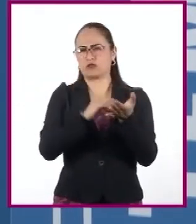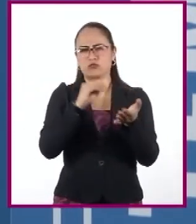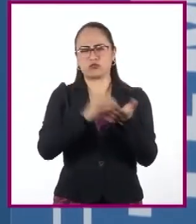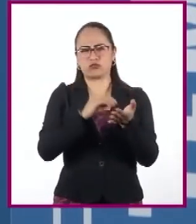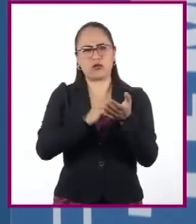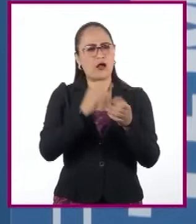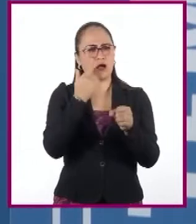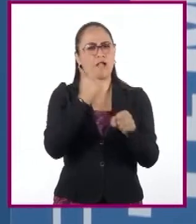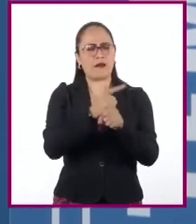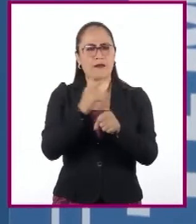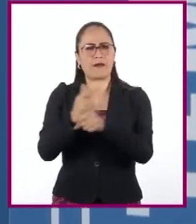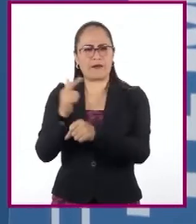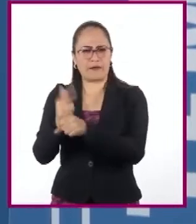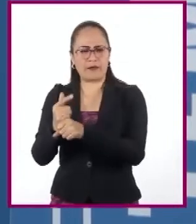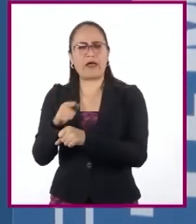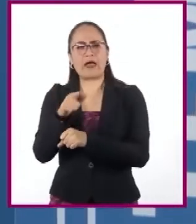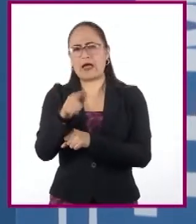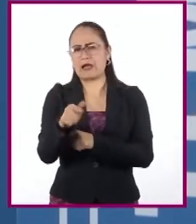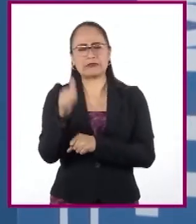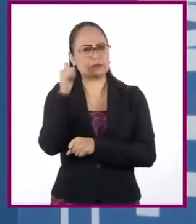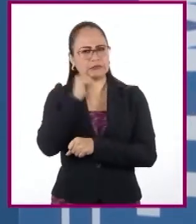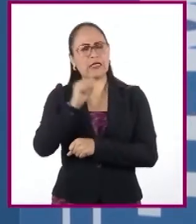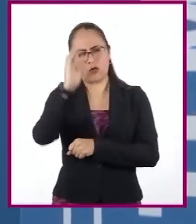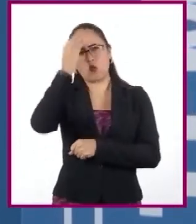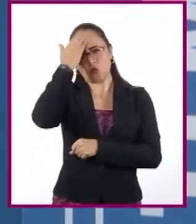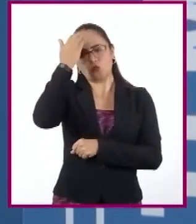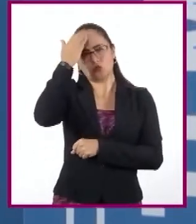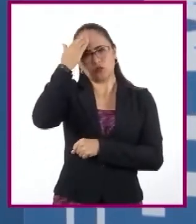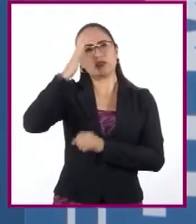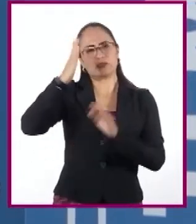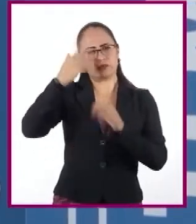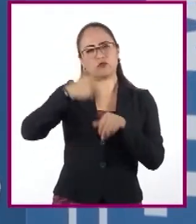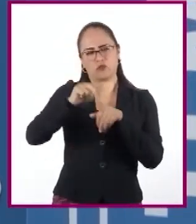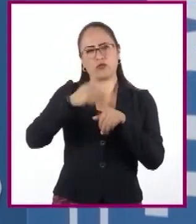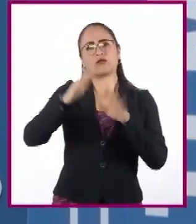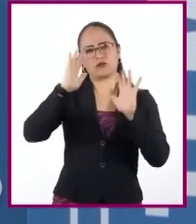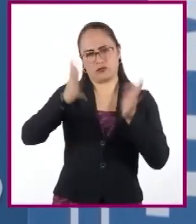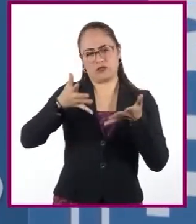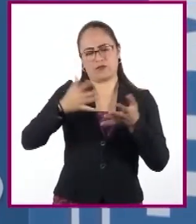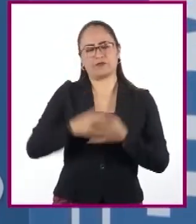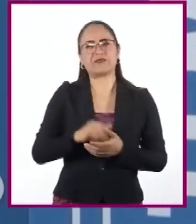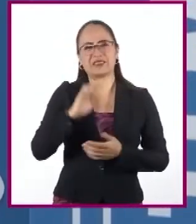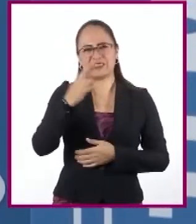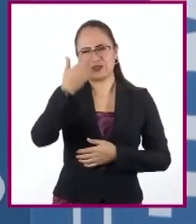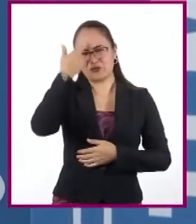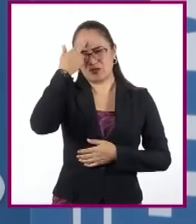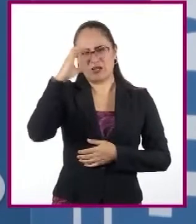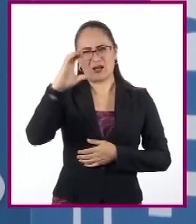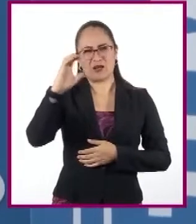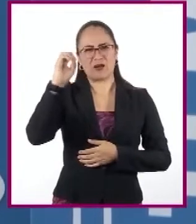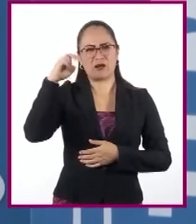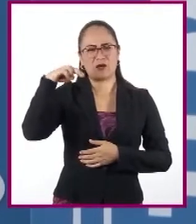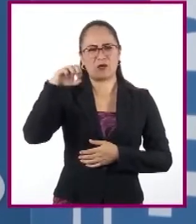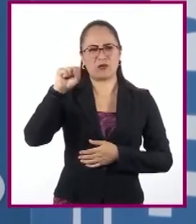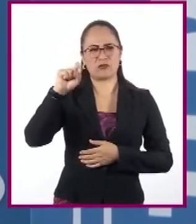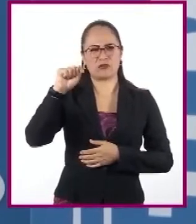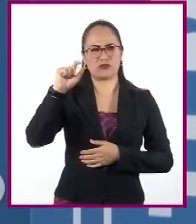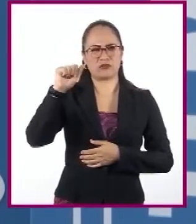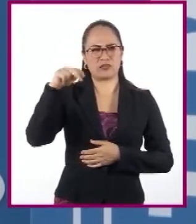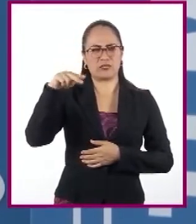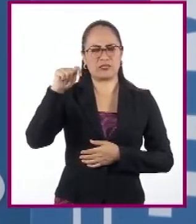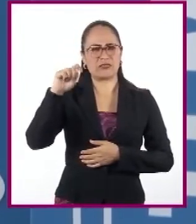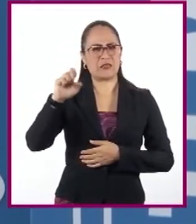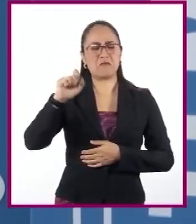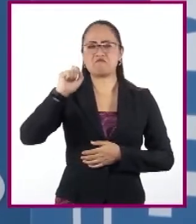cuales corresponden a las cantidades conocidas. Recordemos que una constante es un valor de tipo